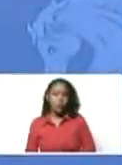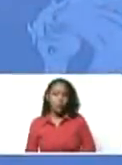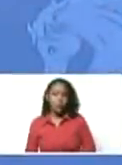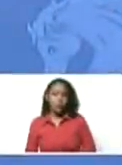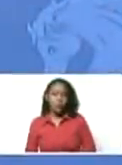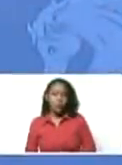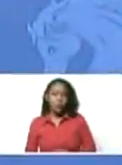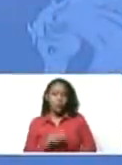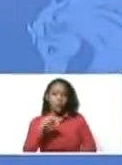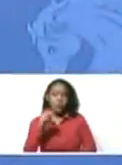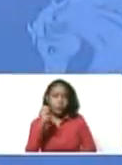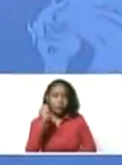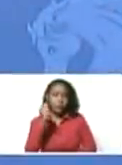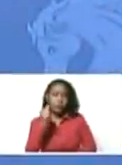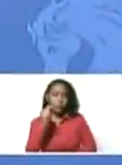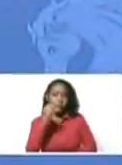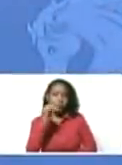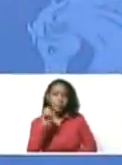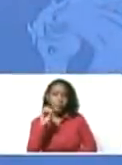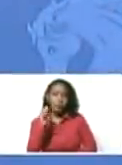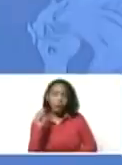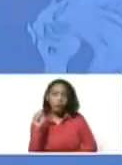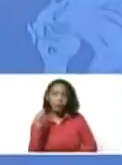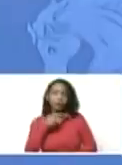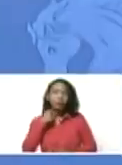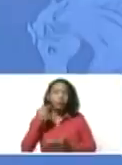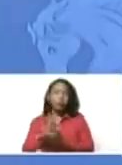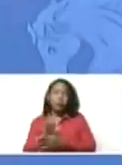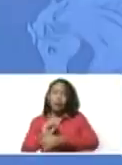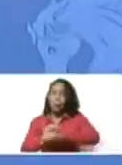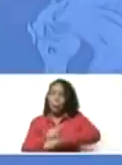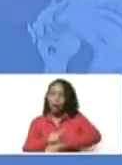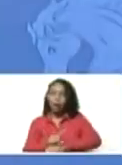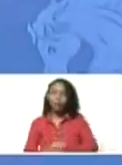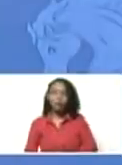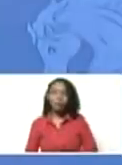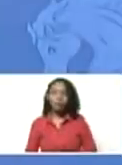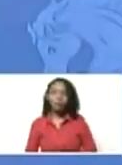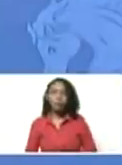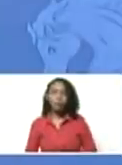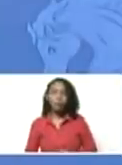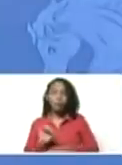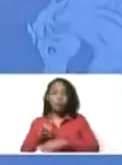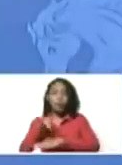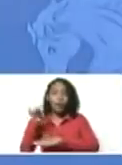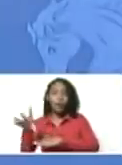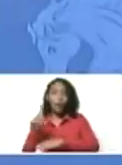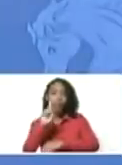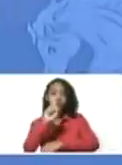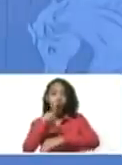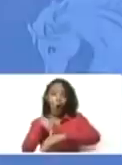Aquiles Nasoa se nos fue bien temprano y dejó una obra